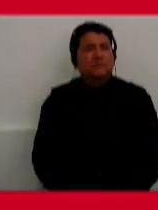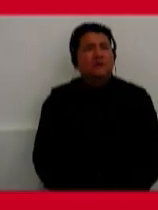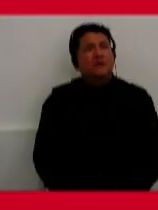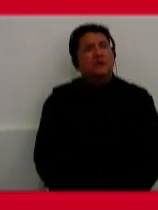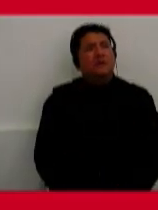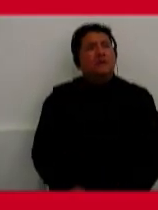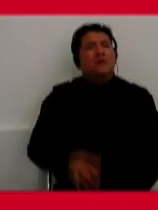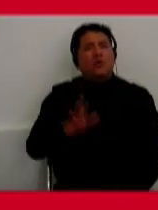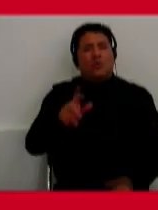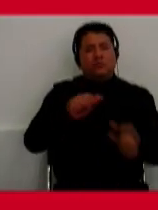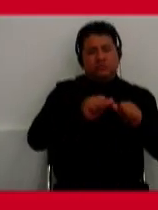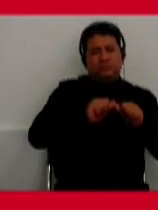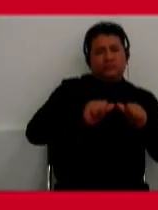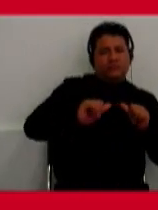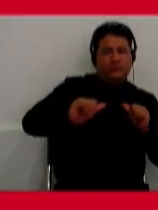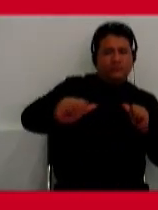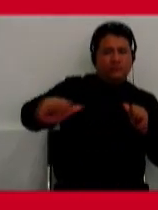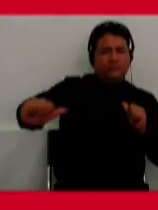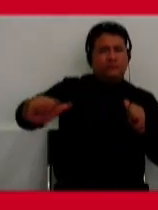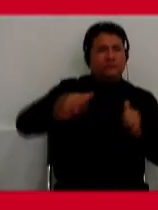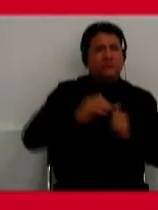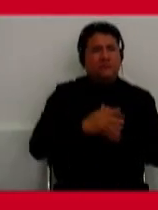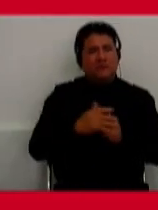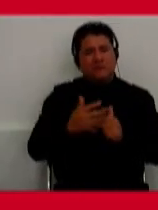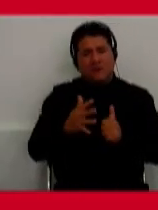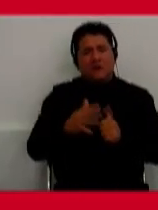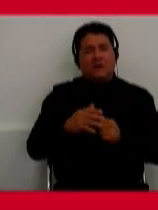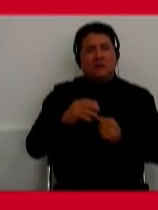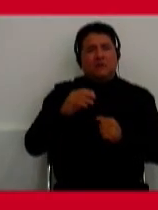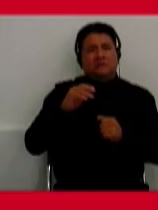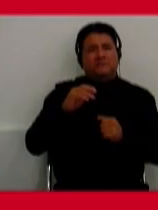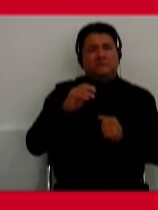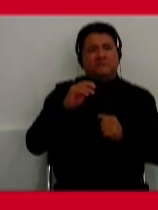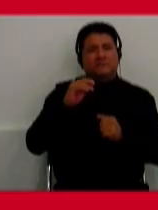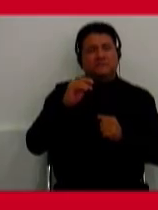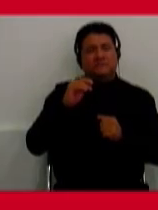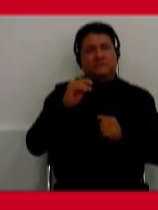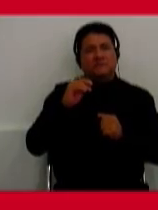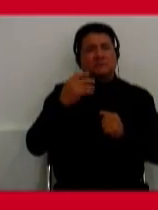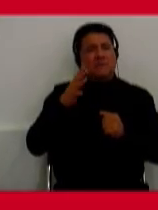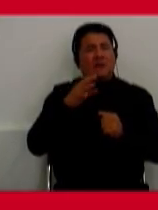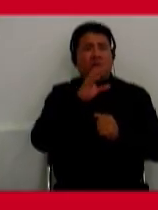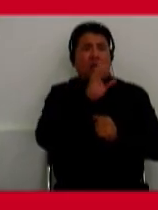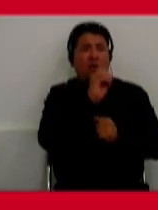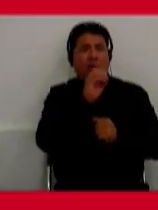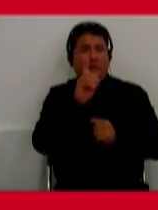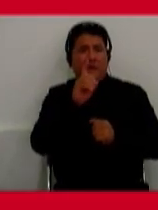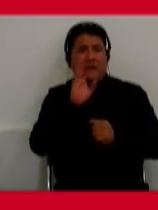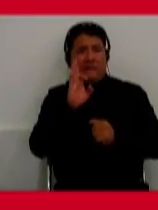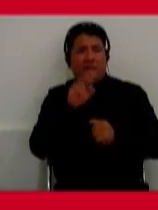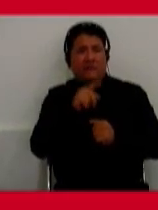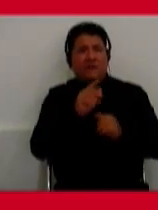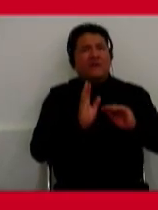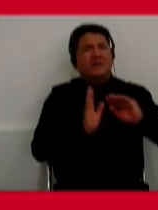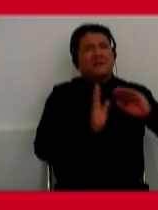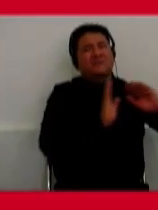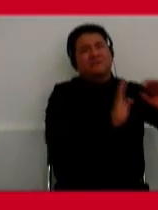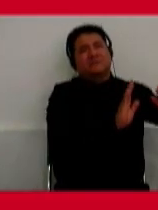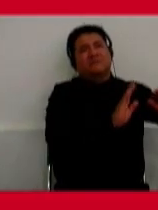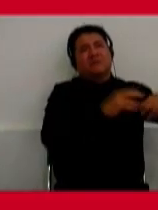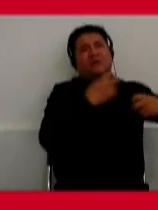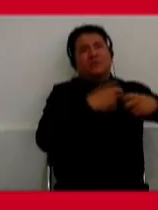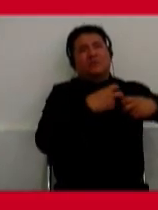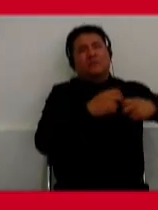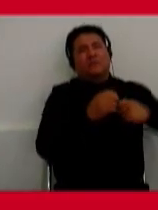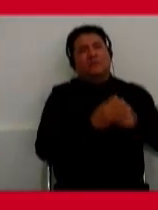y sección de 6 metros de ancho por 4,50 de alto, mientras que en el ODF siempre vamos a estar expuestos a esta roca de mala calidad y es por eso que